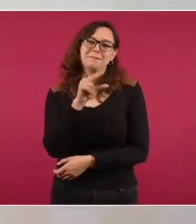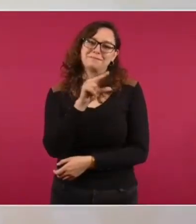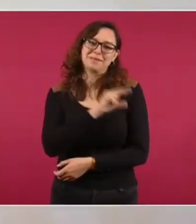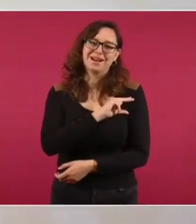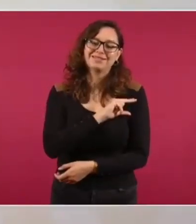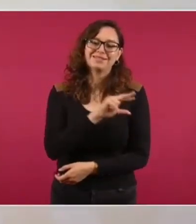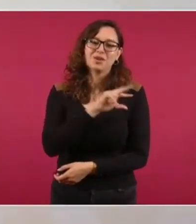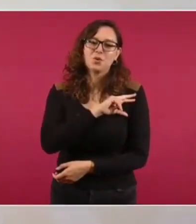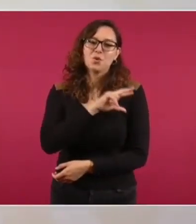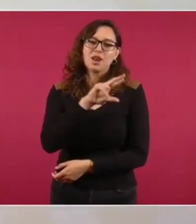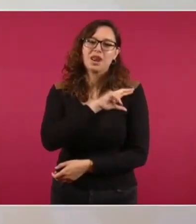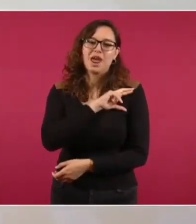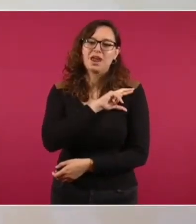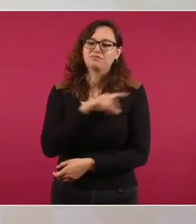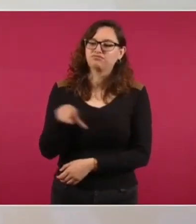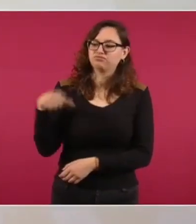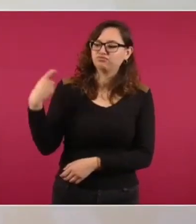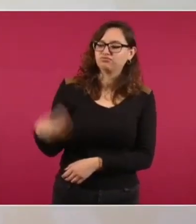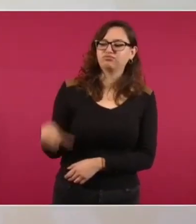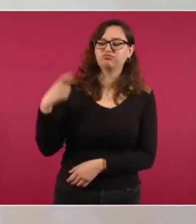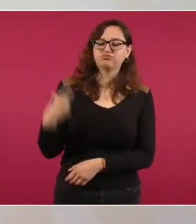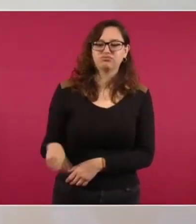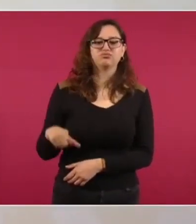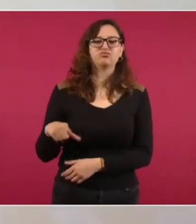privados de clase media alta y alta,